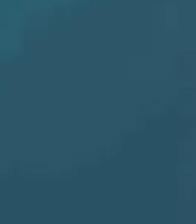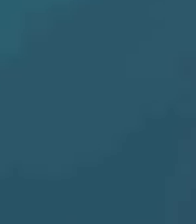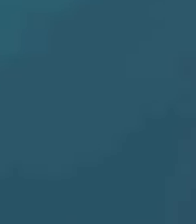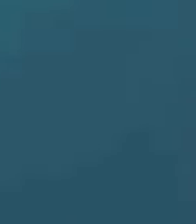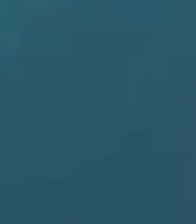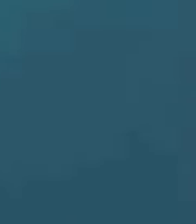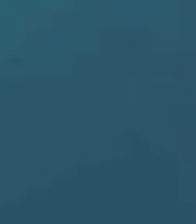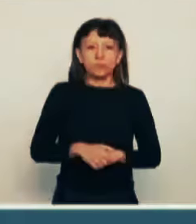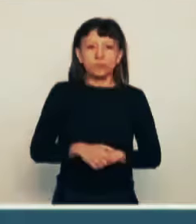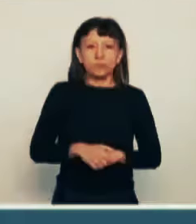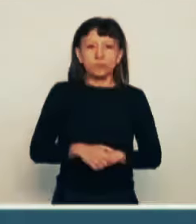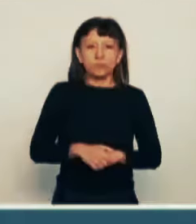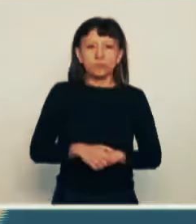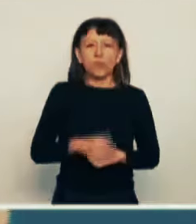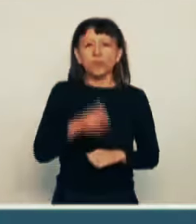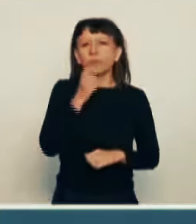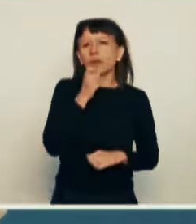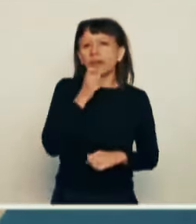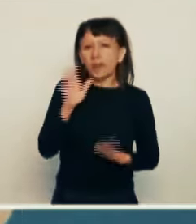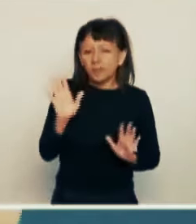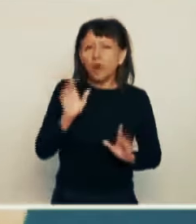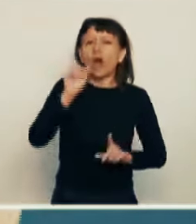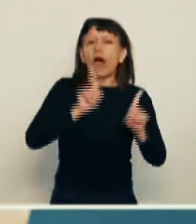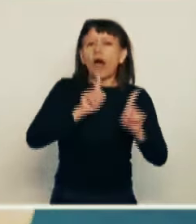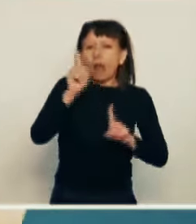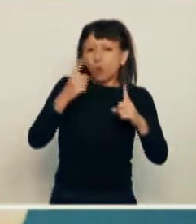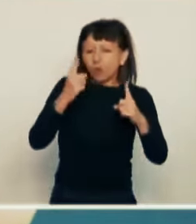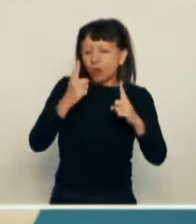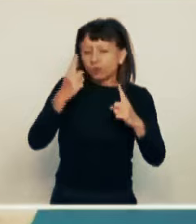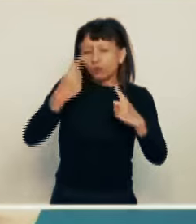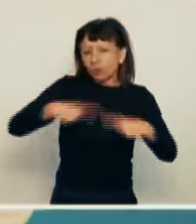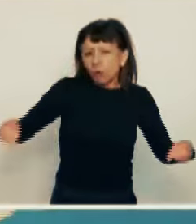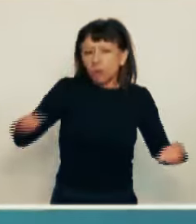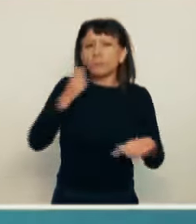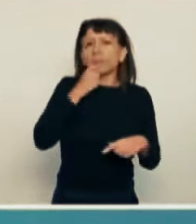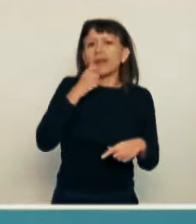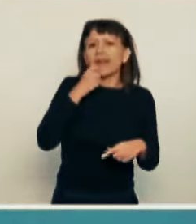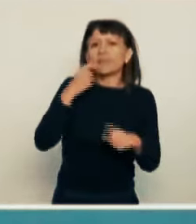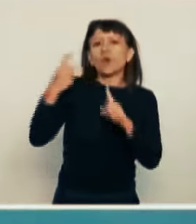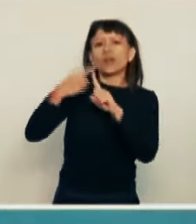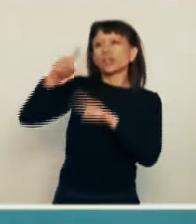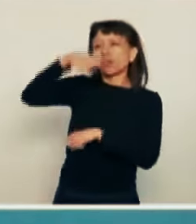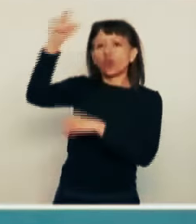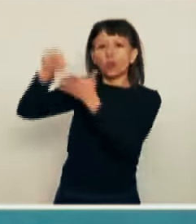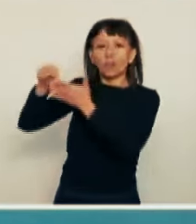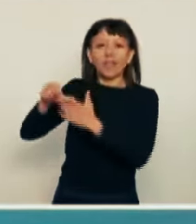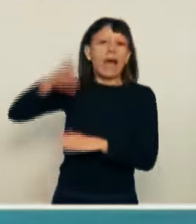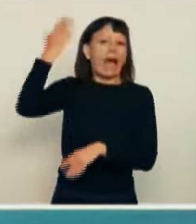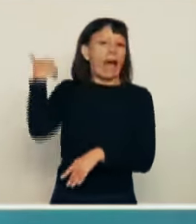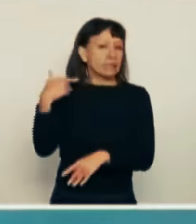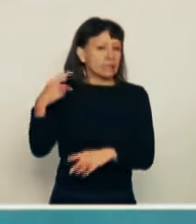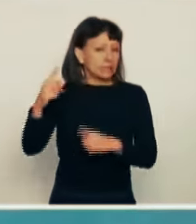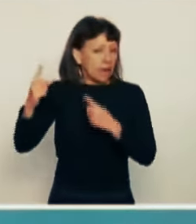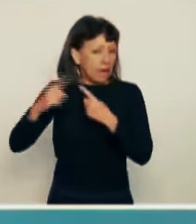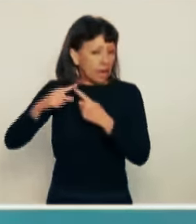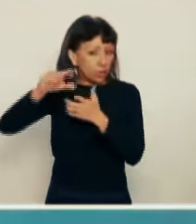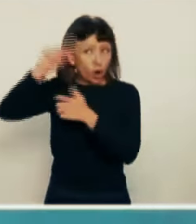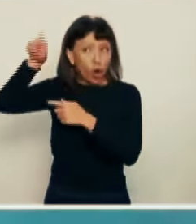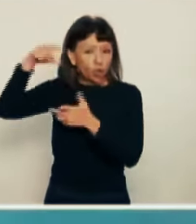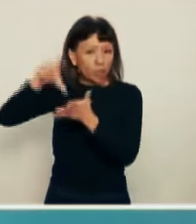Tiene algunos puntos de contacto, por ejemplo, relaciones exteriores. Bueno, en aquella época eran relaciones carnales.